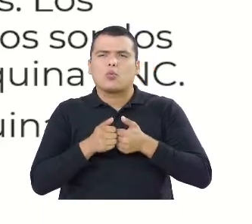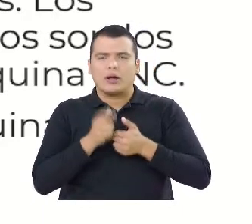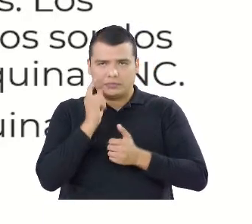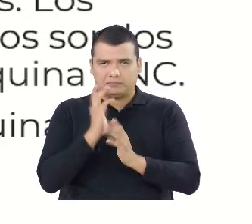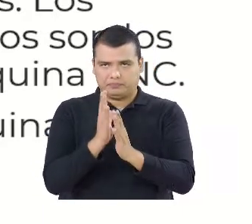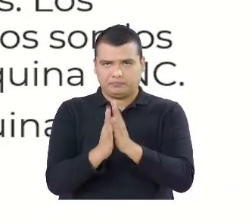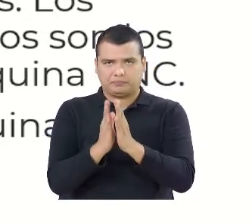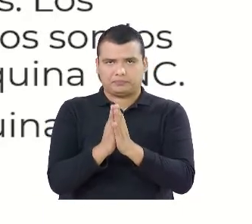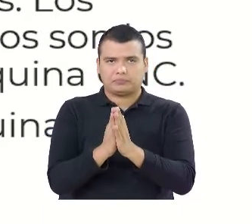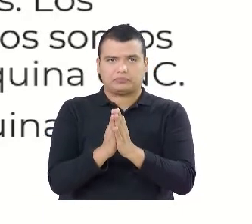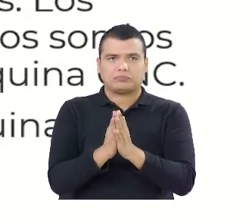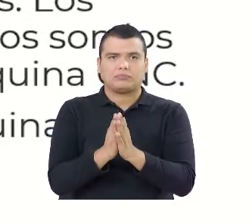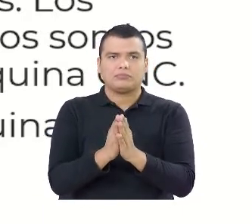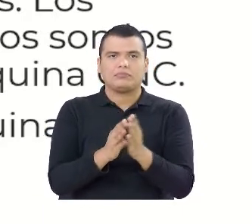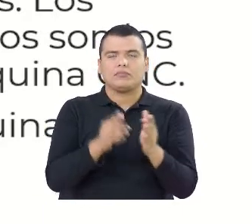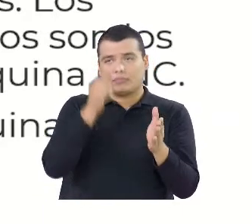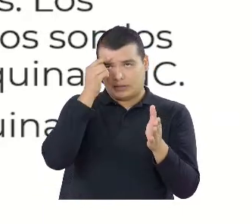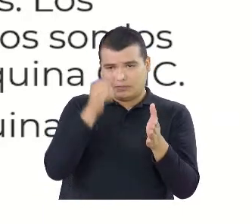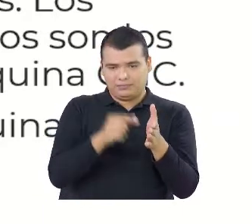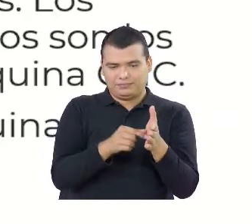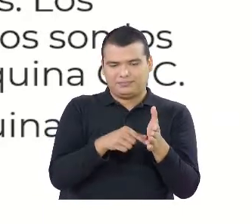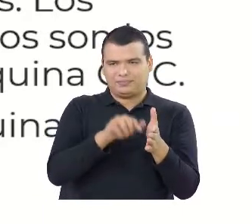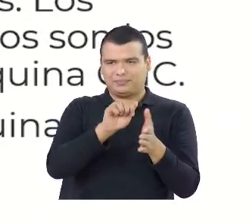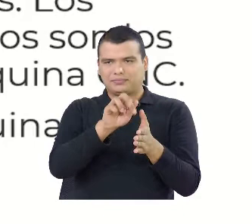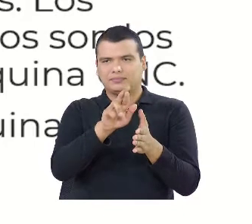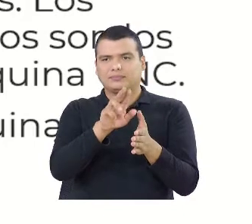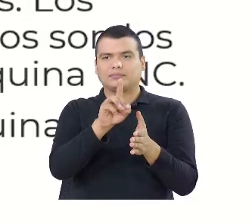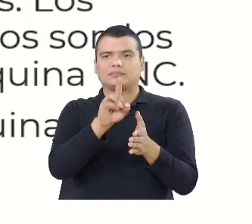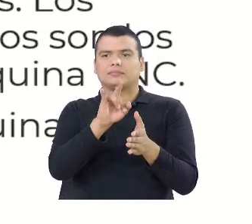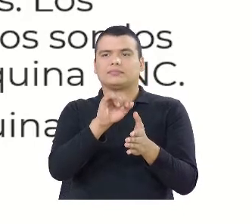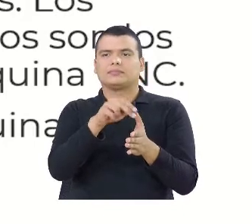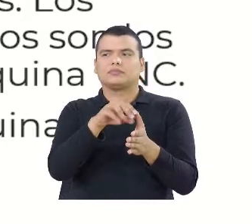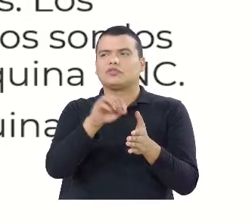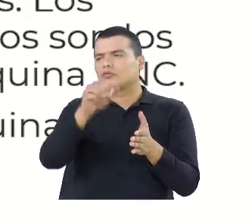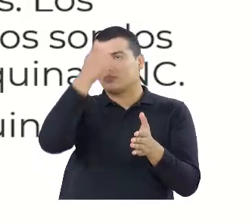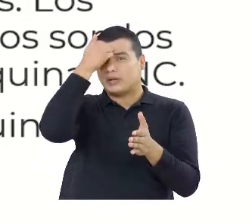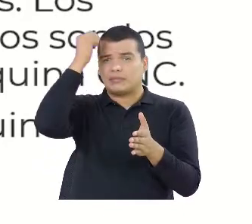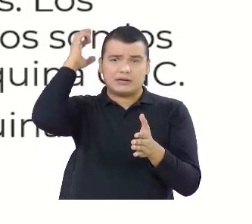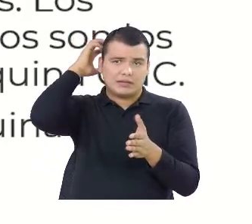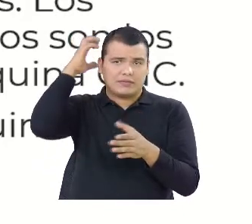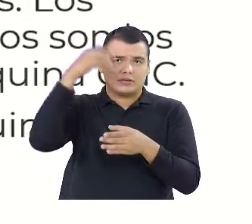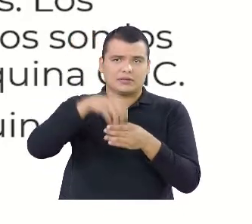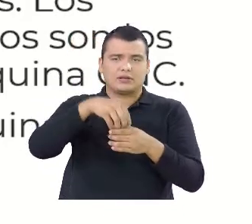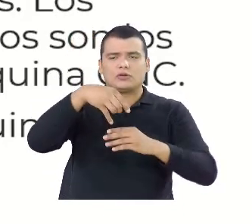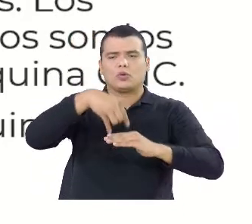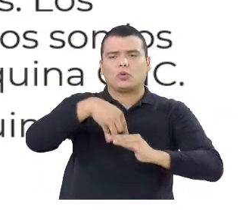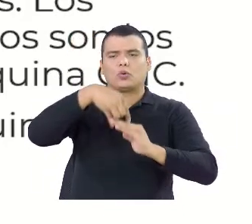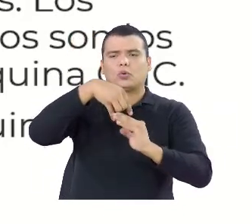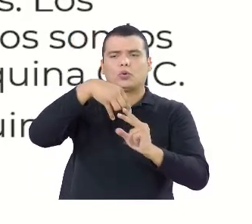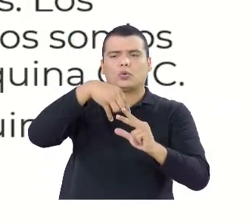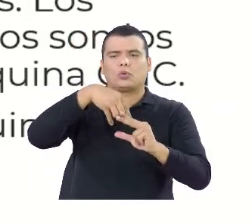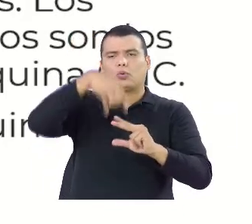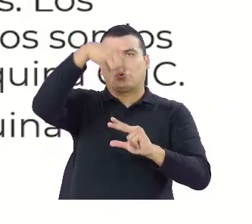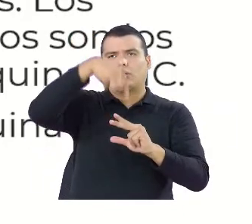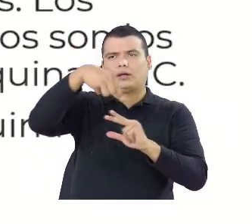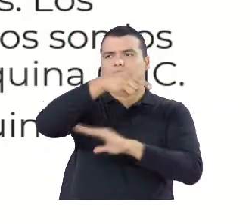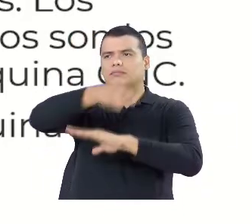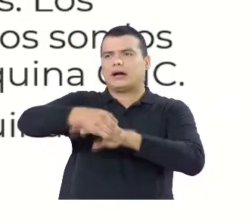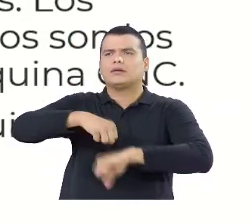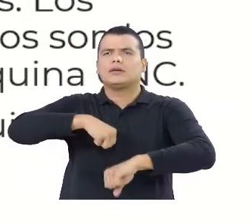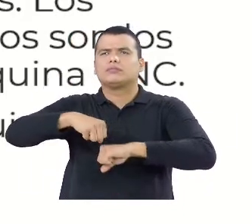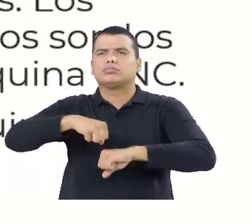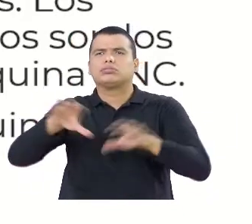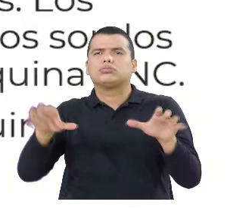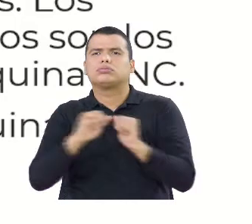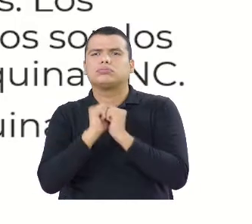Necesitamos la tarjeta Arduino, que sería la parte donde están los drive que me controlan los motores paso a paso. Yo tengo